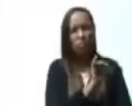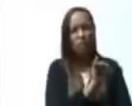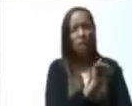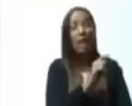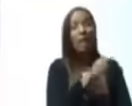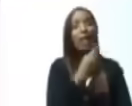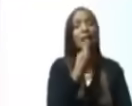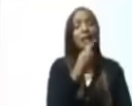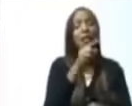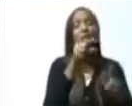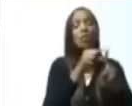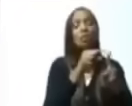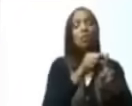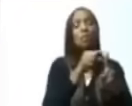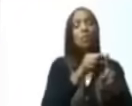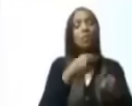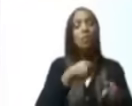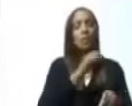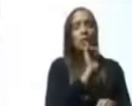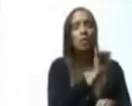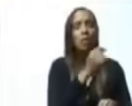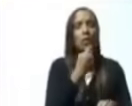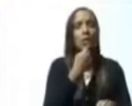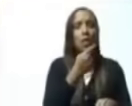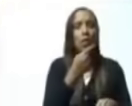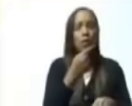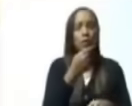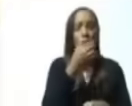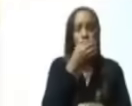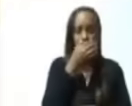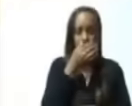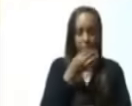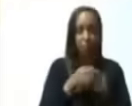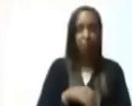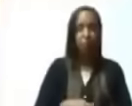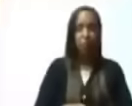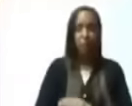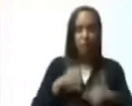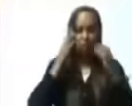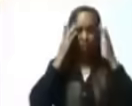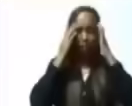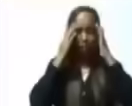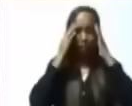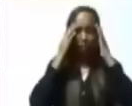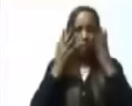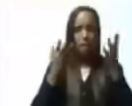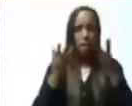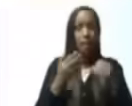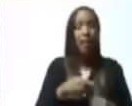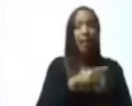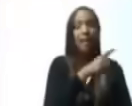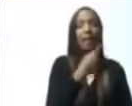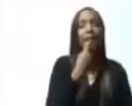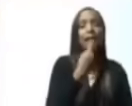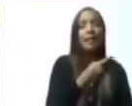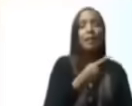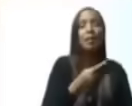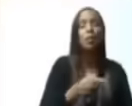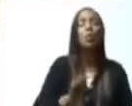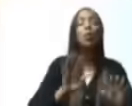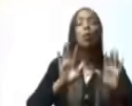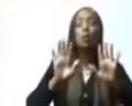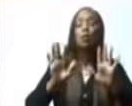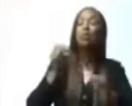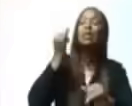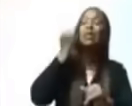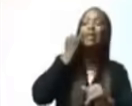mí él dijo cito si no se aprueba esa ley de Bono vamos a tener que cerrar el país y